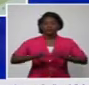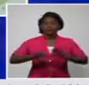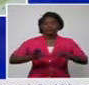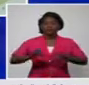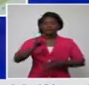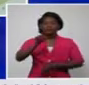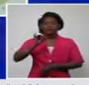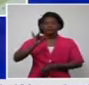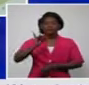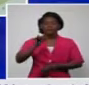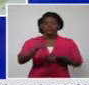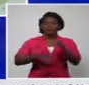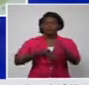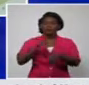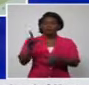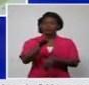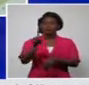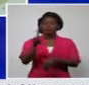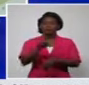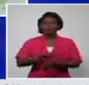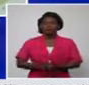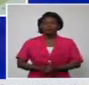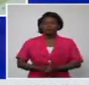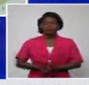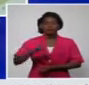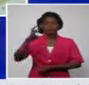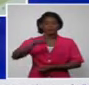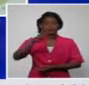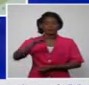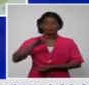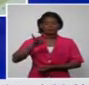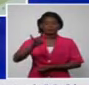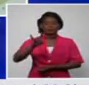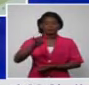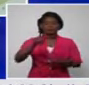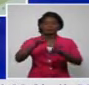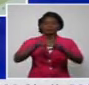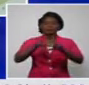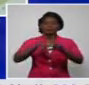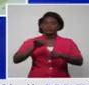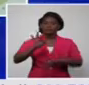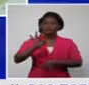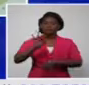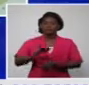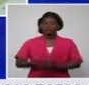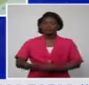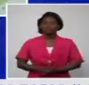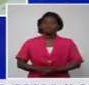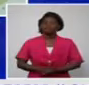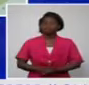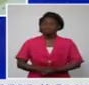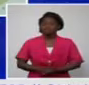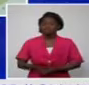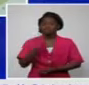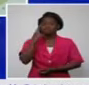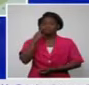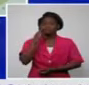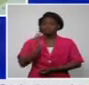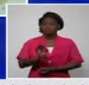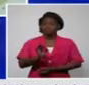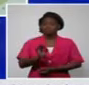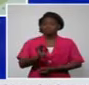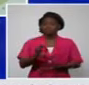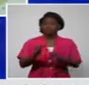17, Playa 11, Marianao 9 y Regla 8. Fíjense el número, la